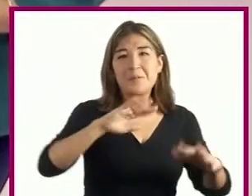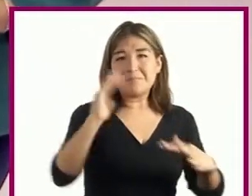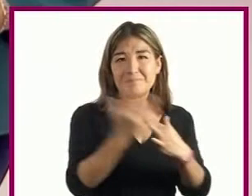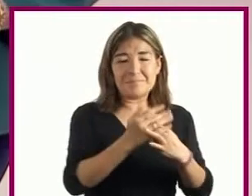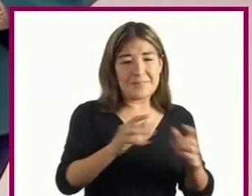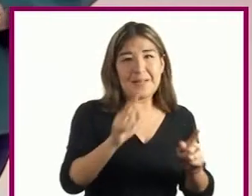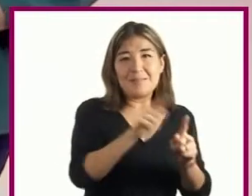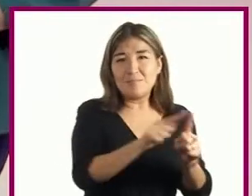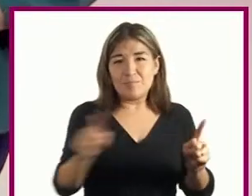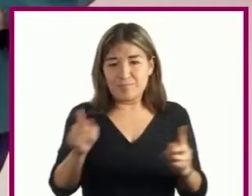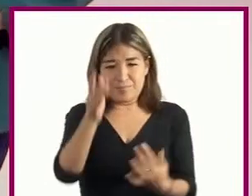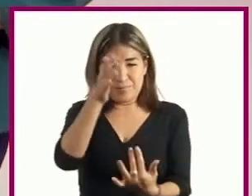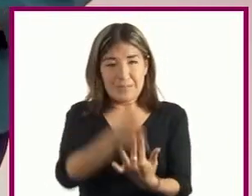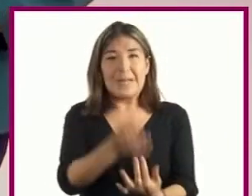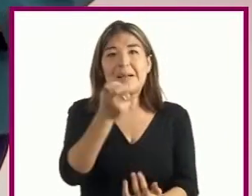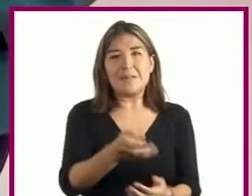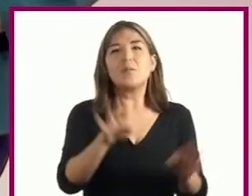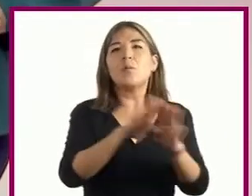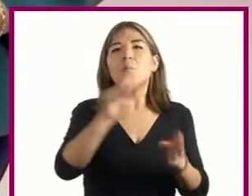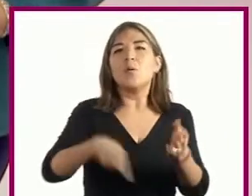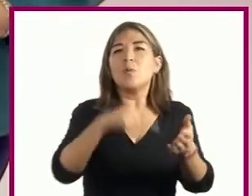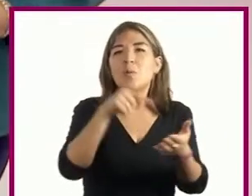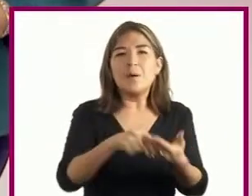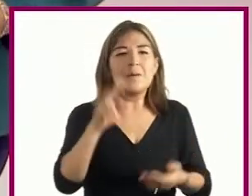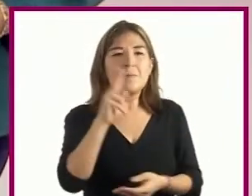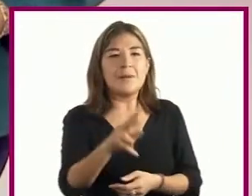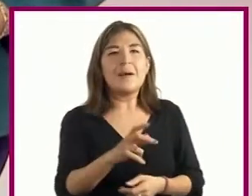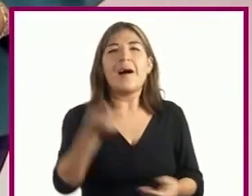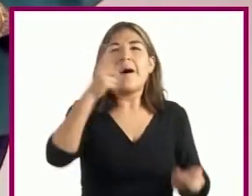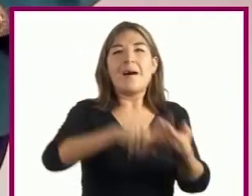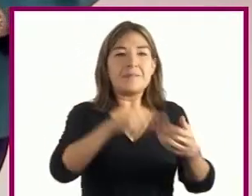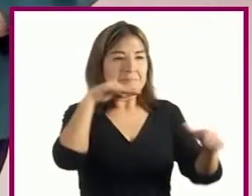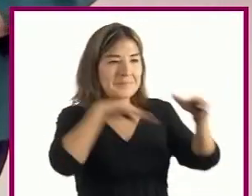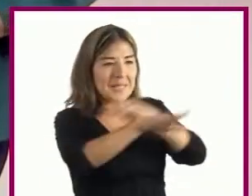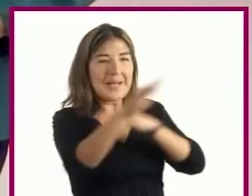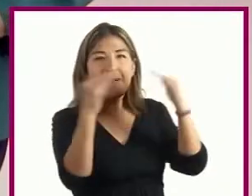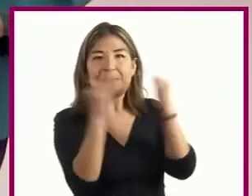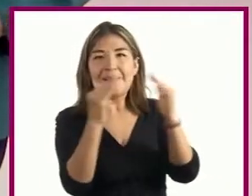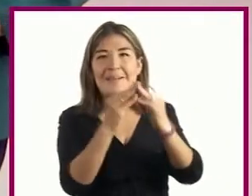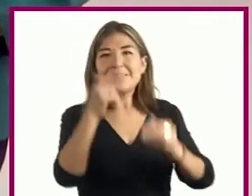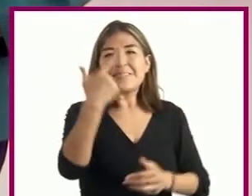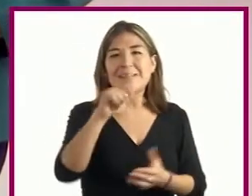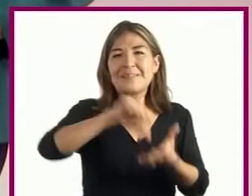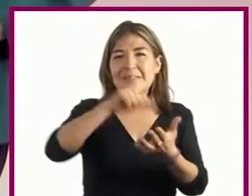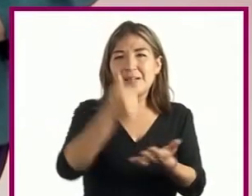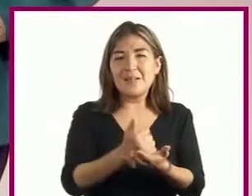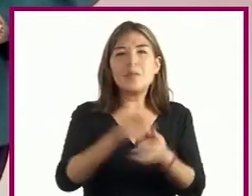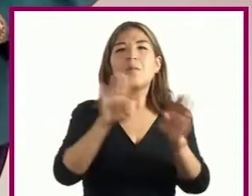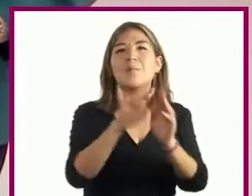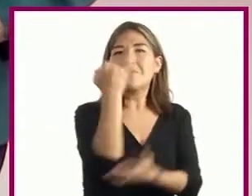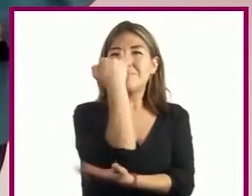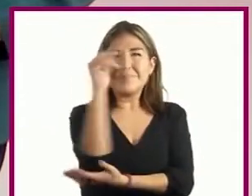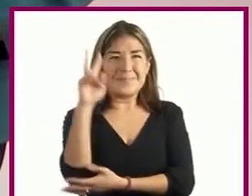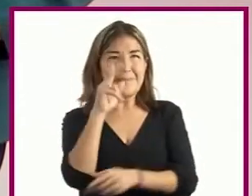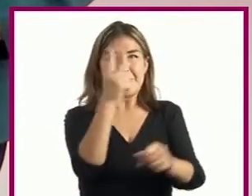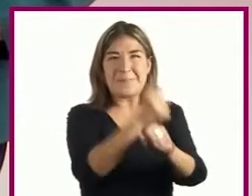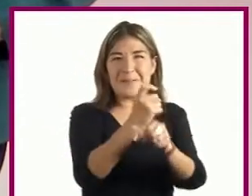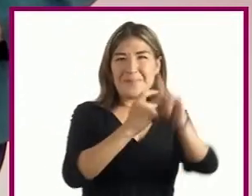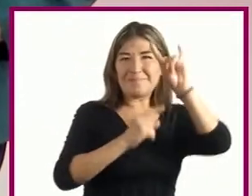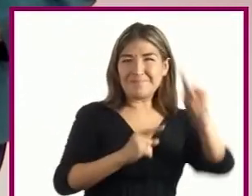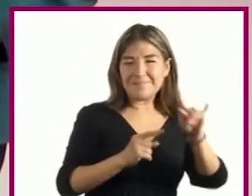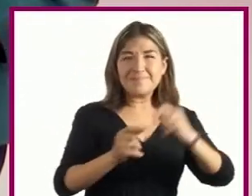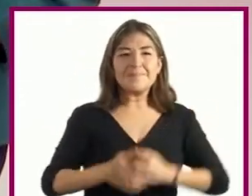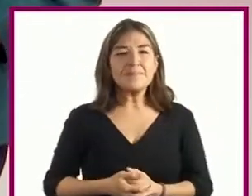espacios palaciegos y claro, el interior de la casa de los 7 enanos y el bosque como se observa en la primera viñeta,